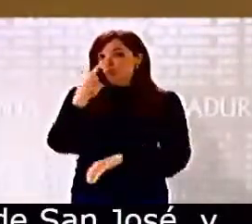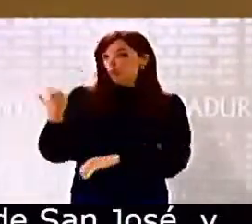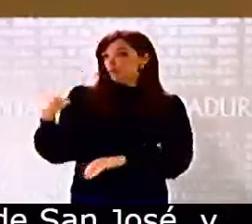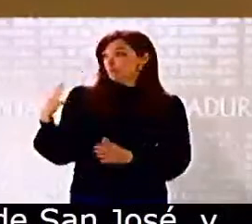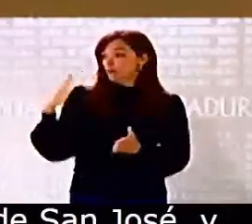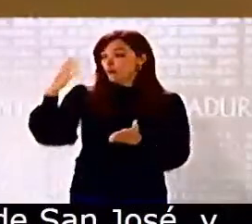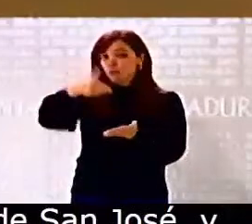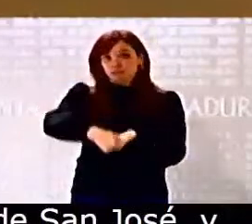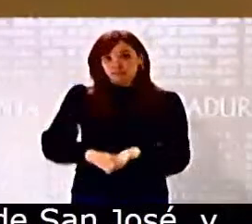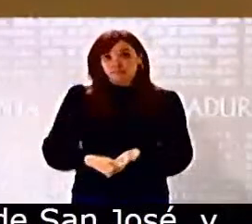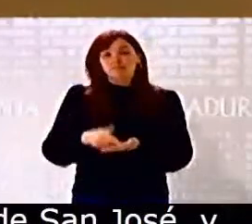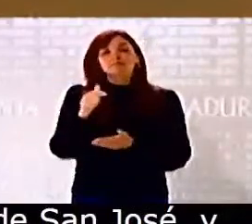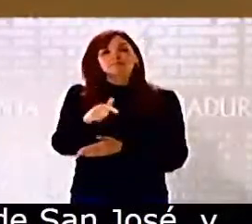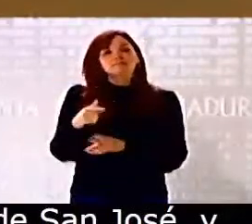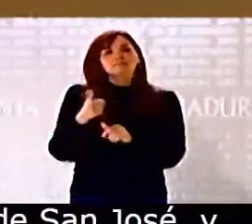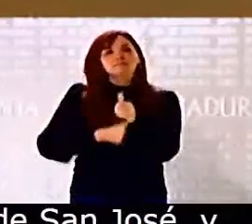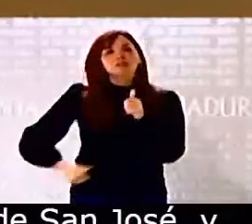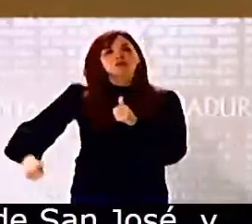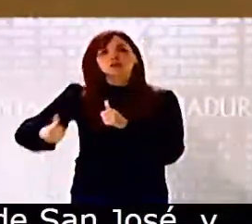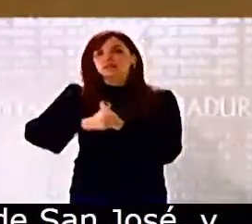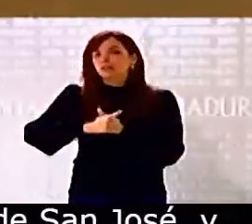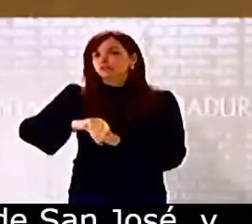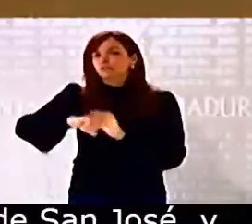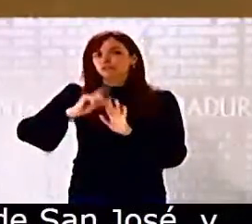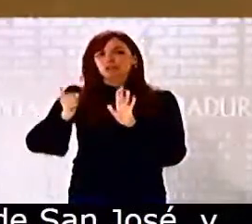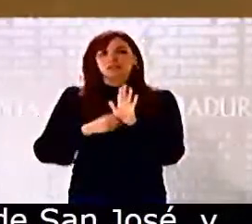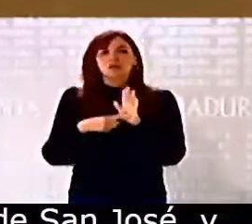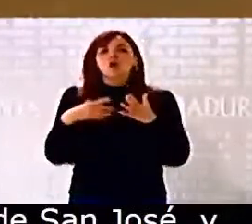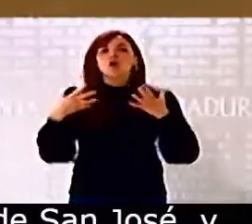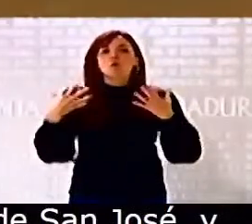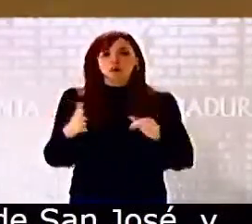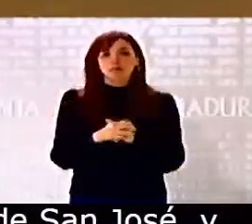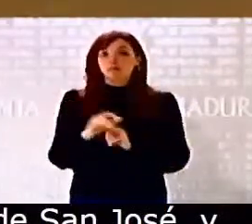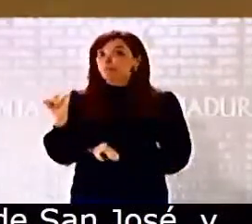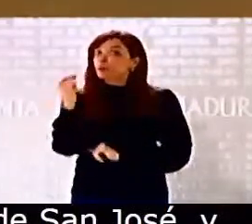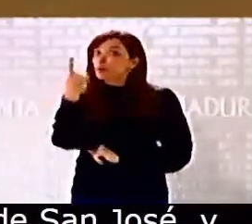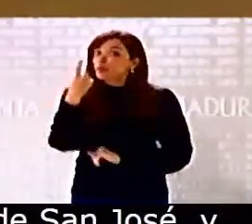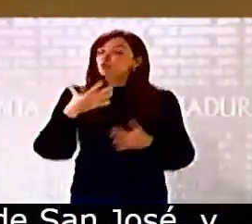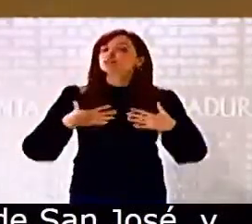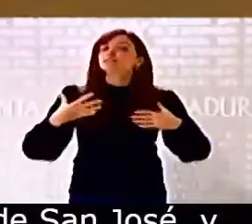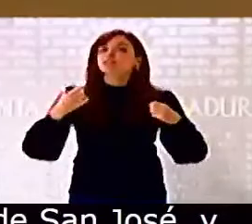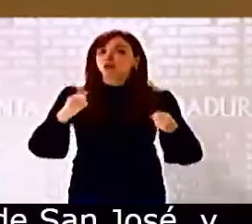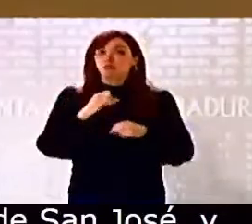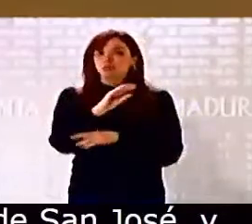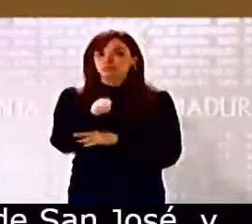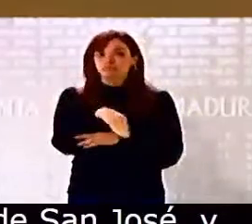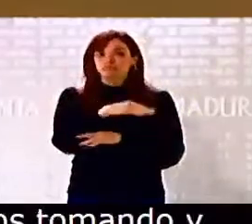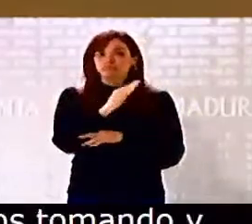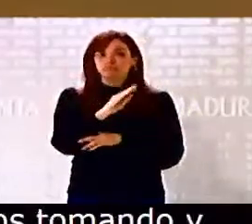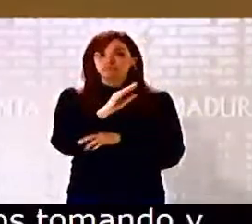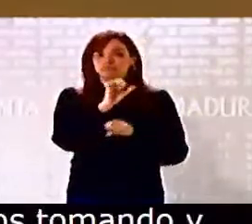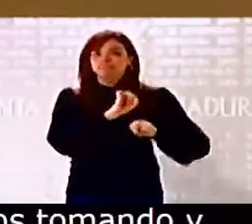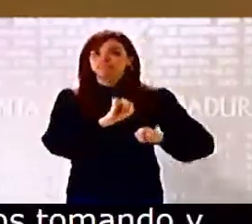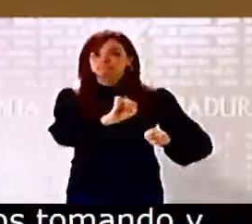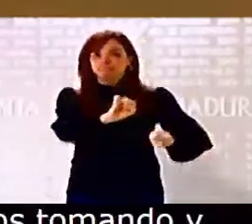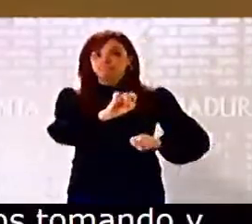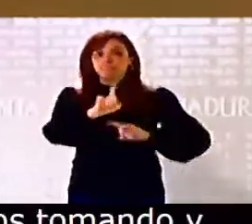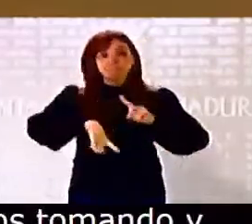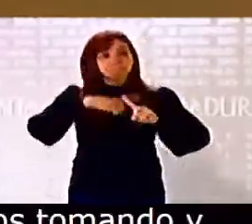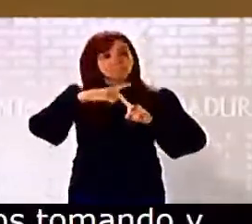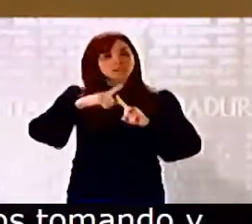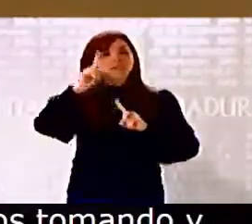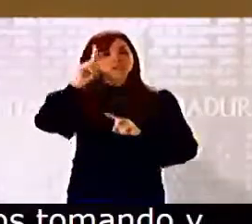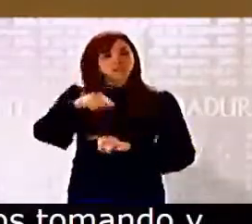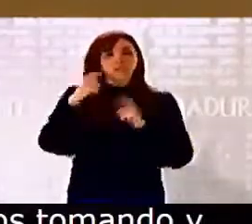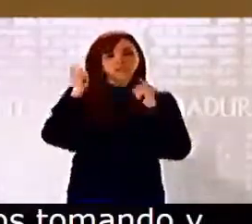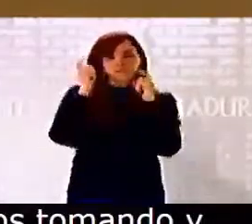y que tienen como prioridad absoluta preservar la salud y, en segundo término, hacer compatible eso con el